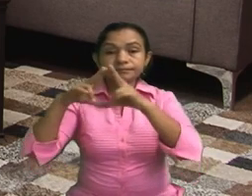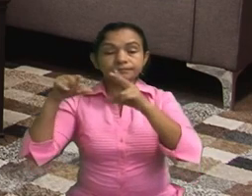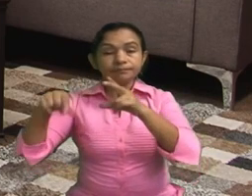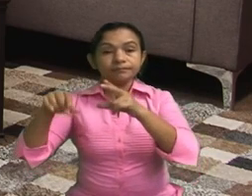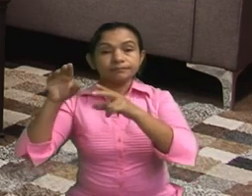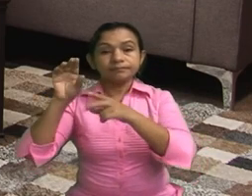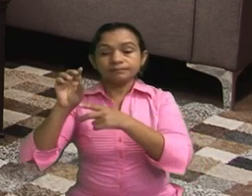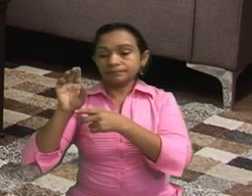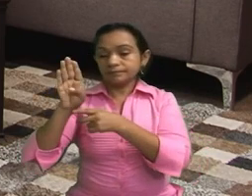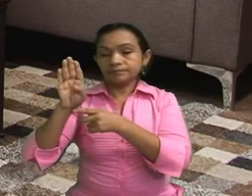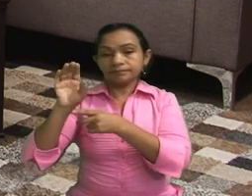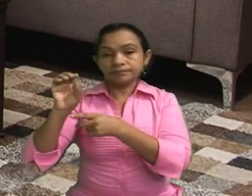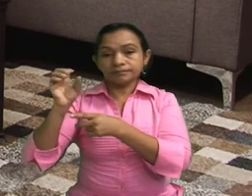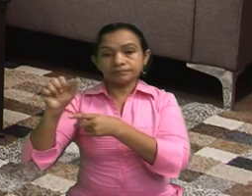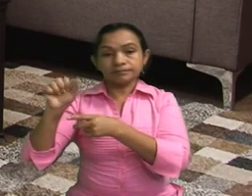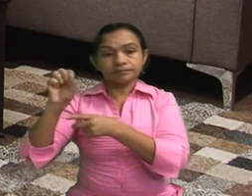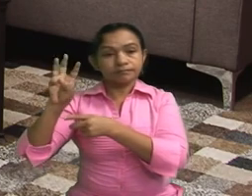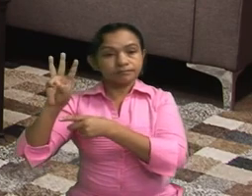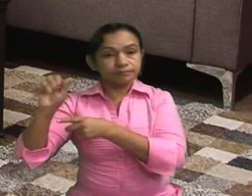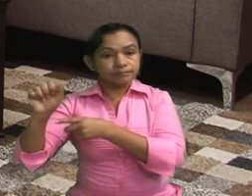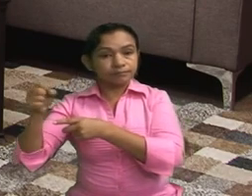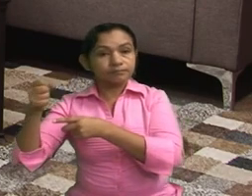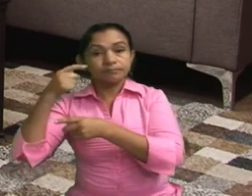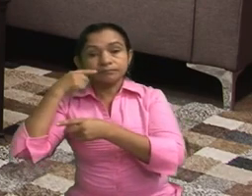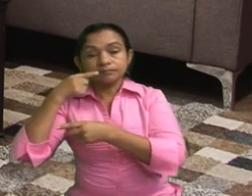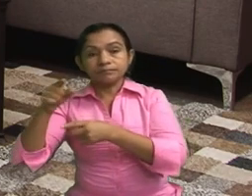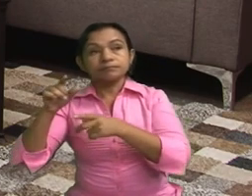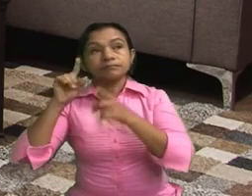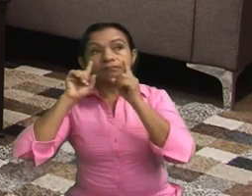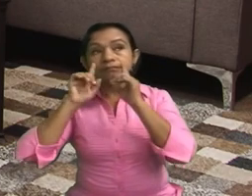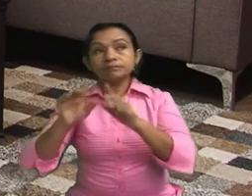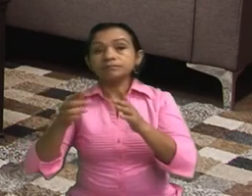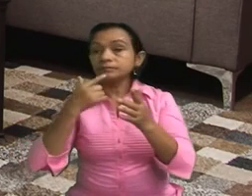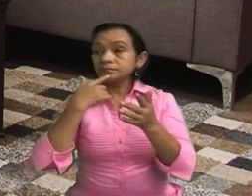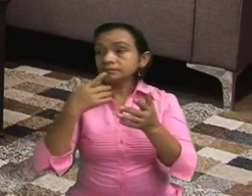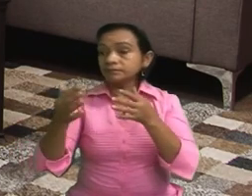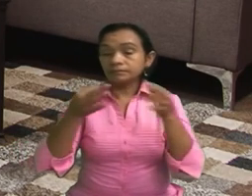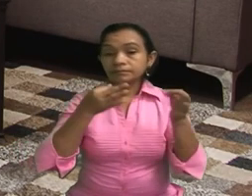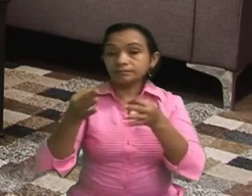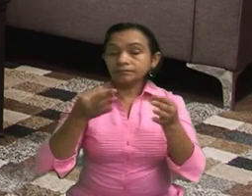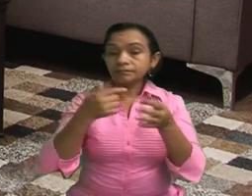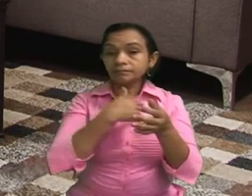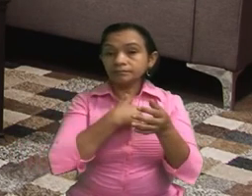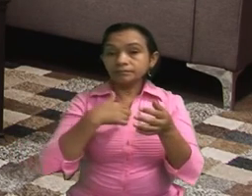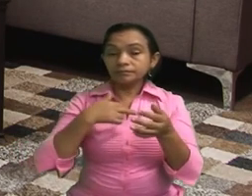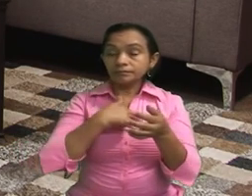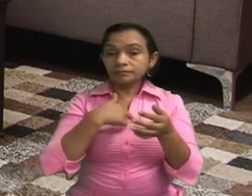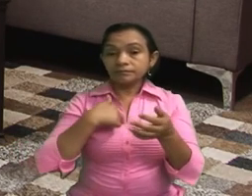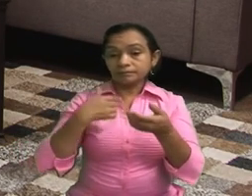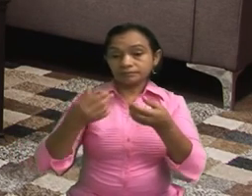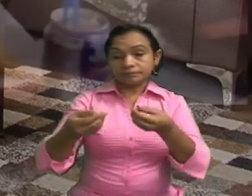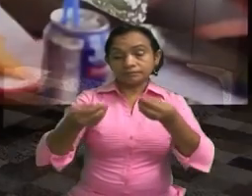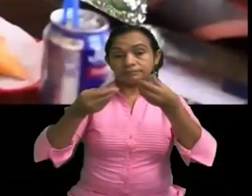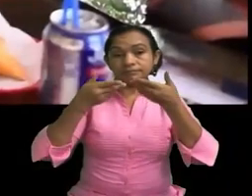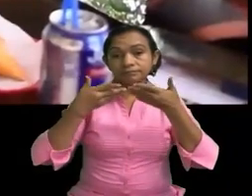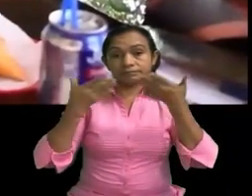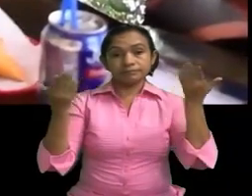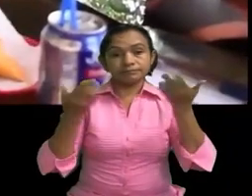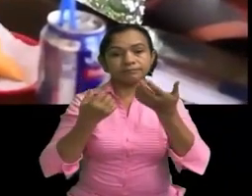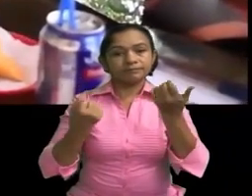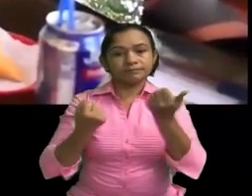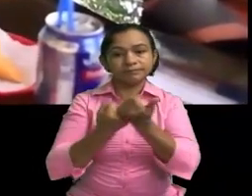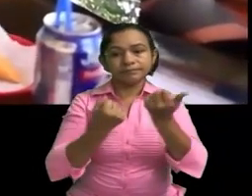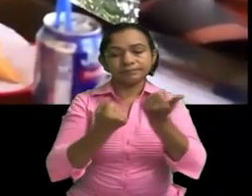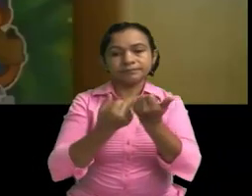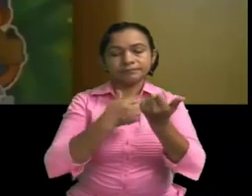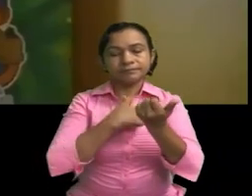Aguas. Nosotros hacemos mucho énfasis en esto porque cuando a uno le hacen ese reconocimiento, respalda